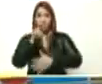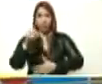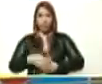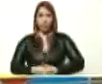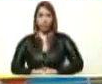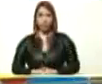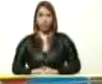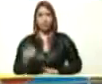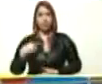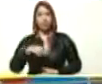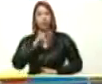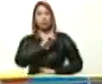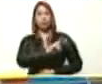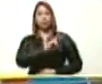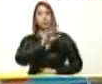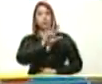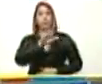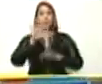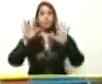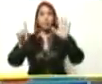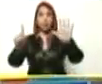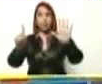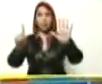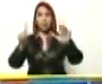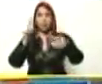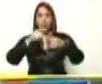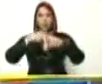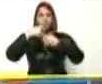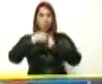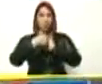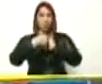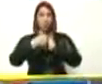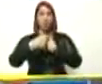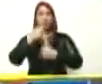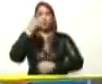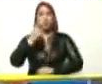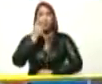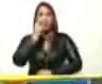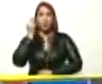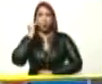tenemos, 256, diputados y diputadas,